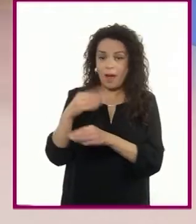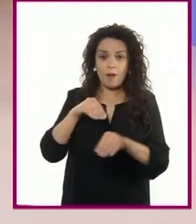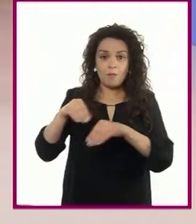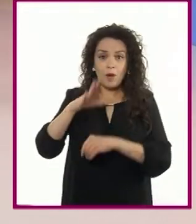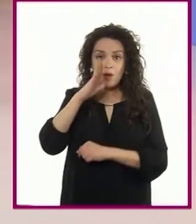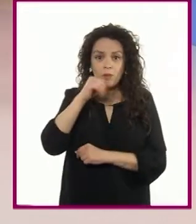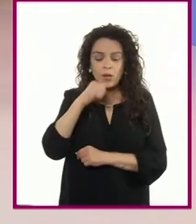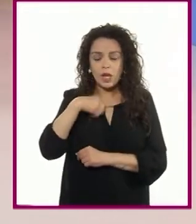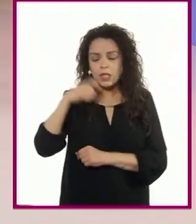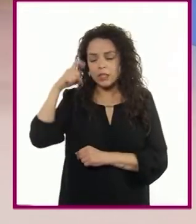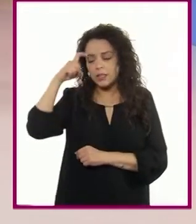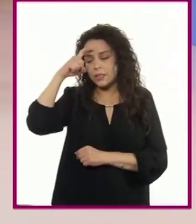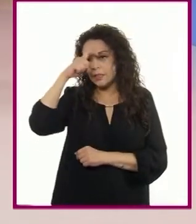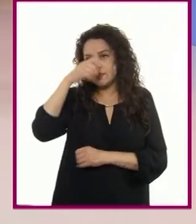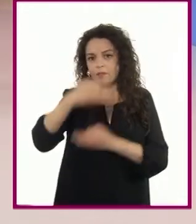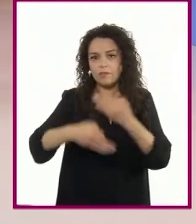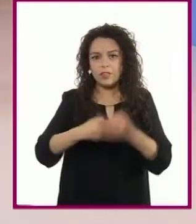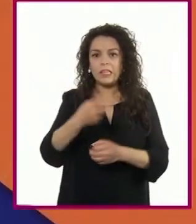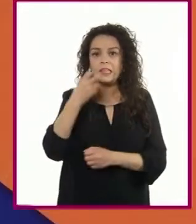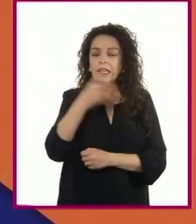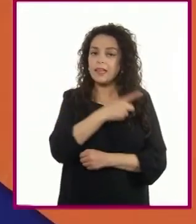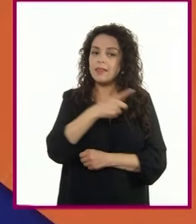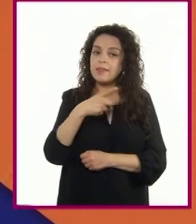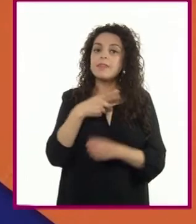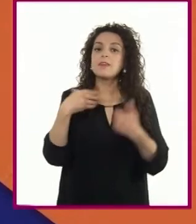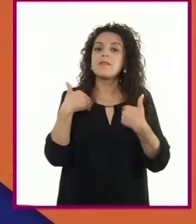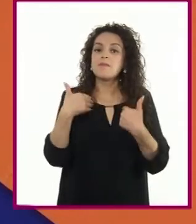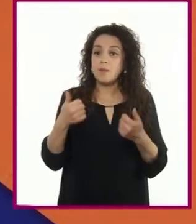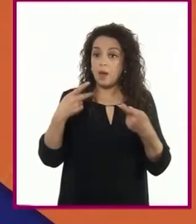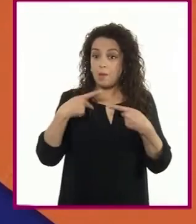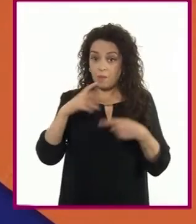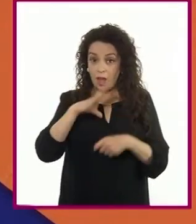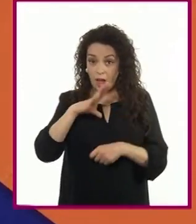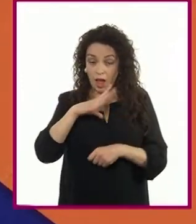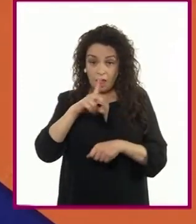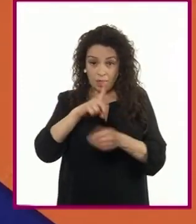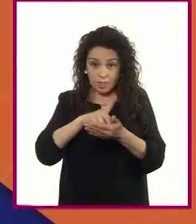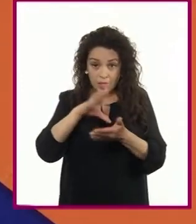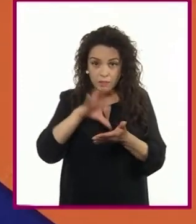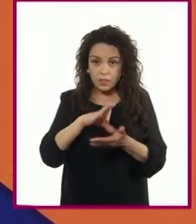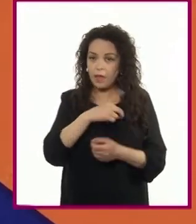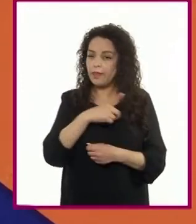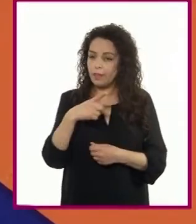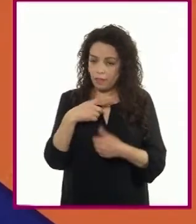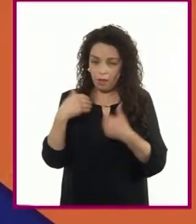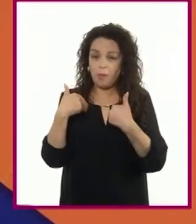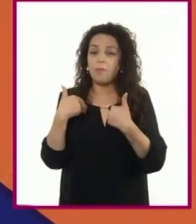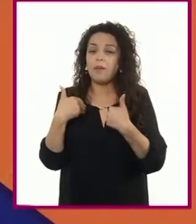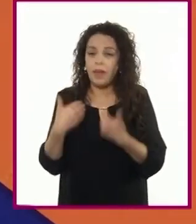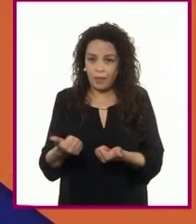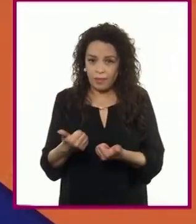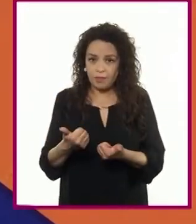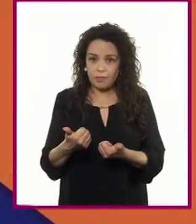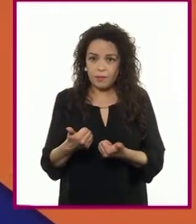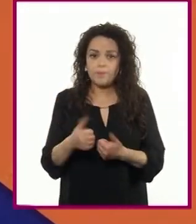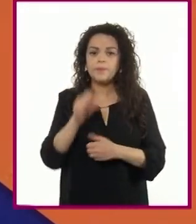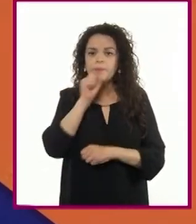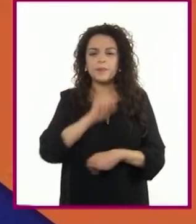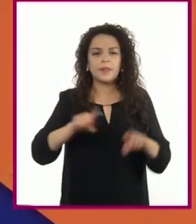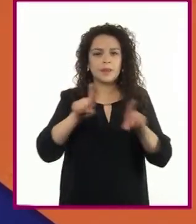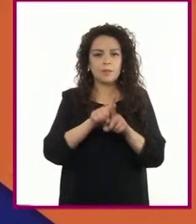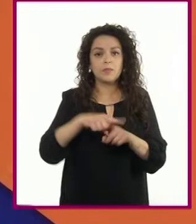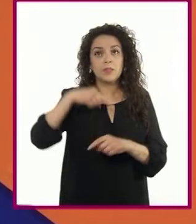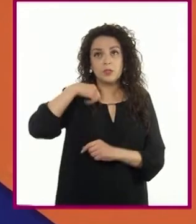que ser empáticos y tolerantes con las personas con alguna discapacidad. Y así como no imagino mis días sin una